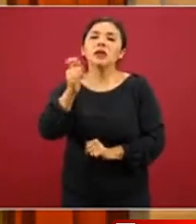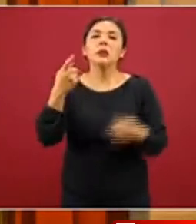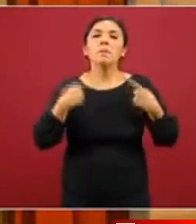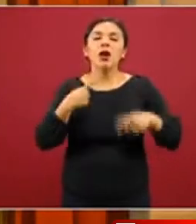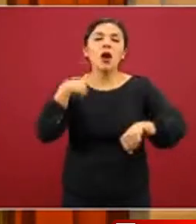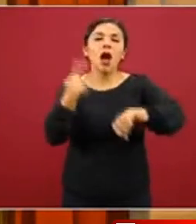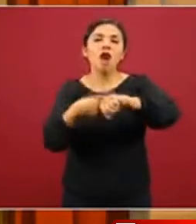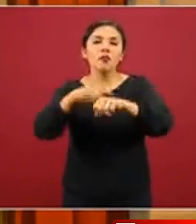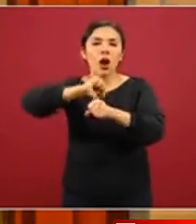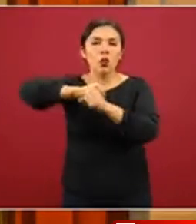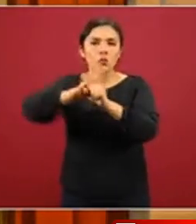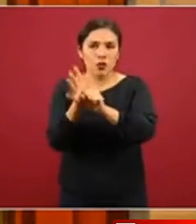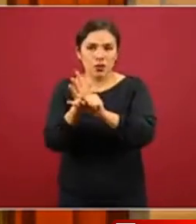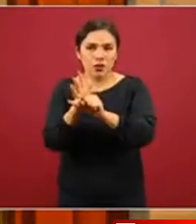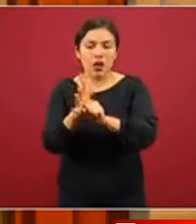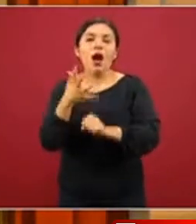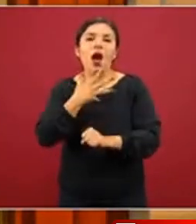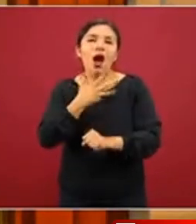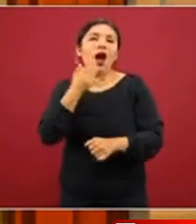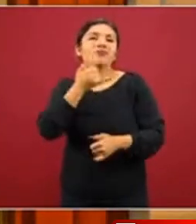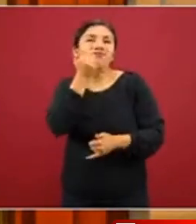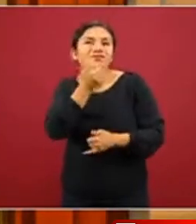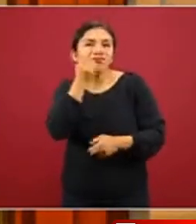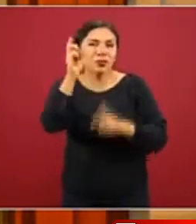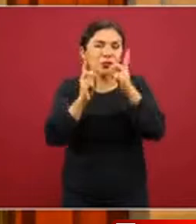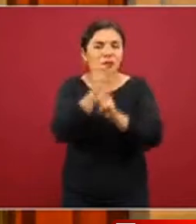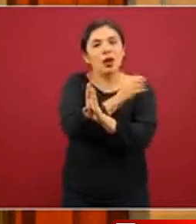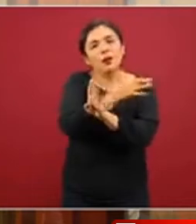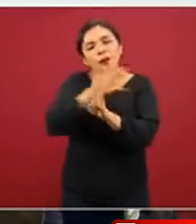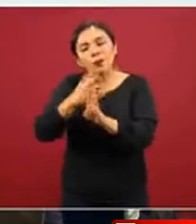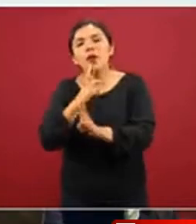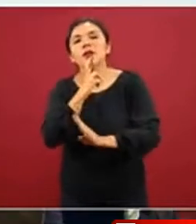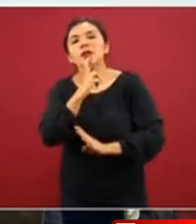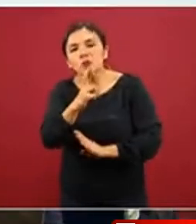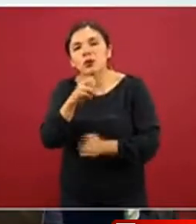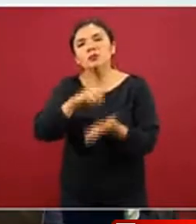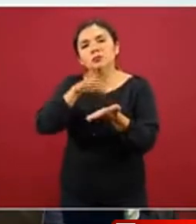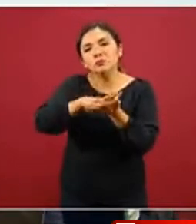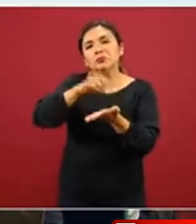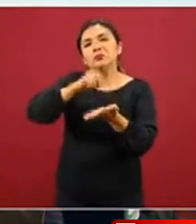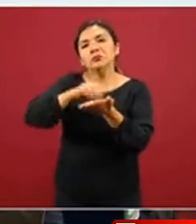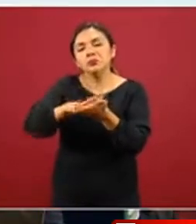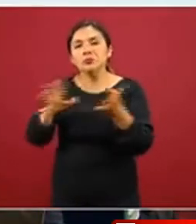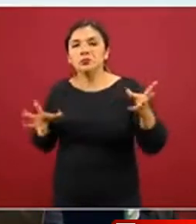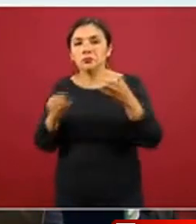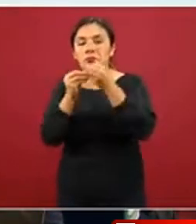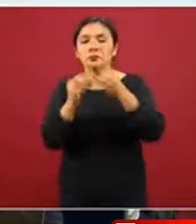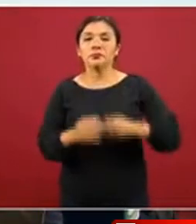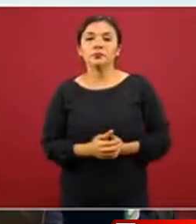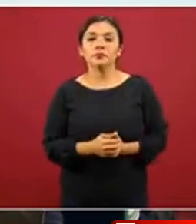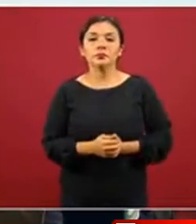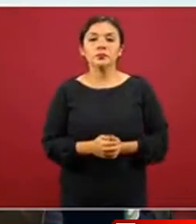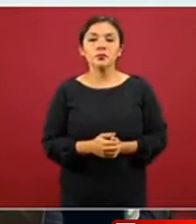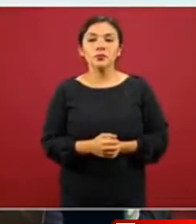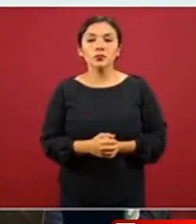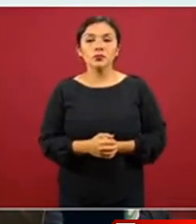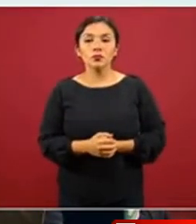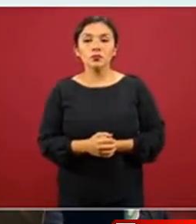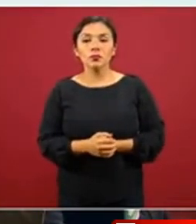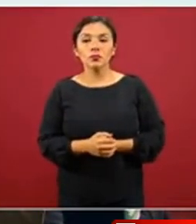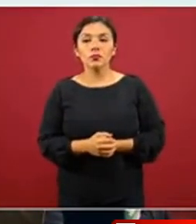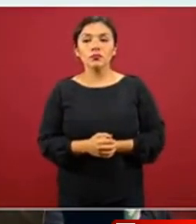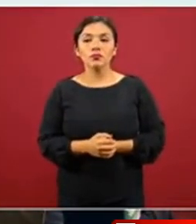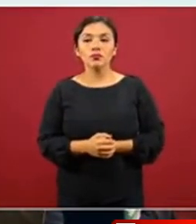la mayoría de los casos aún sospechosos, y de ahí van saliendo sus resultados positivos. Veamos el grupo